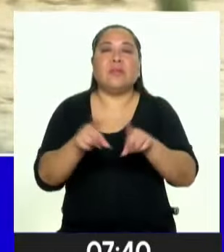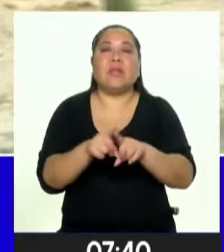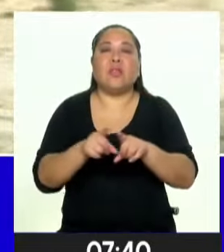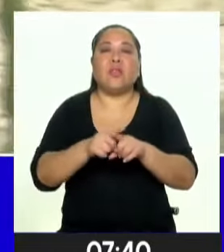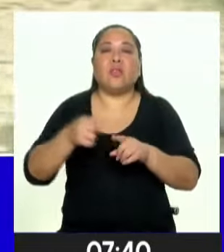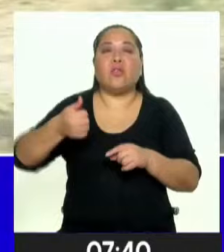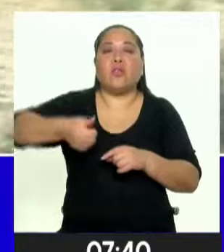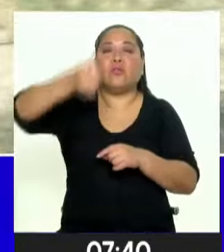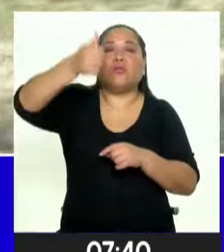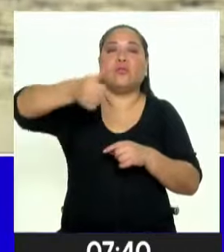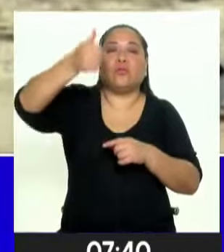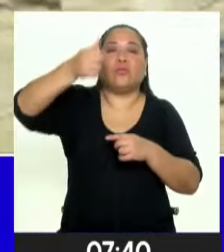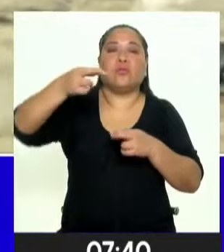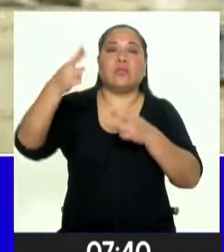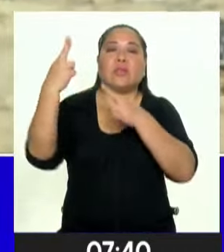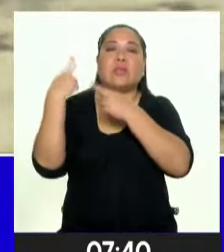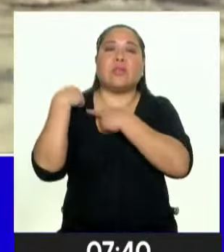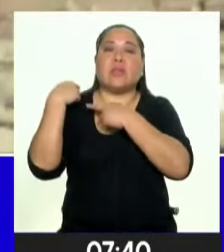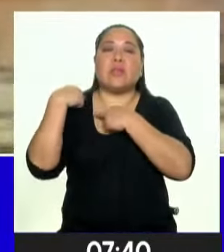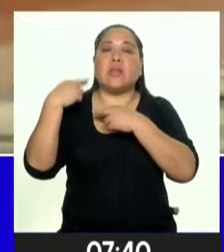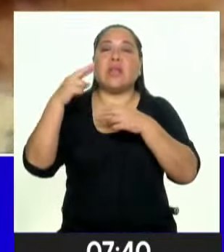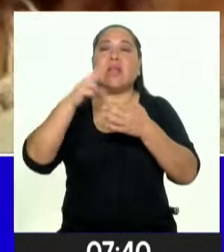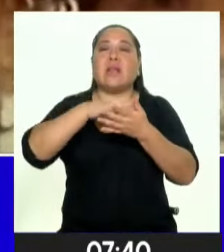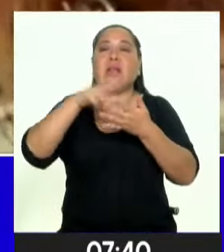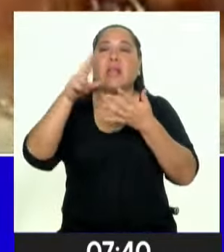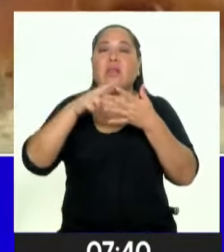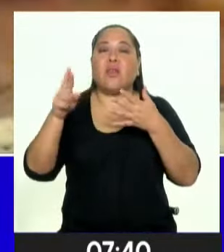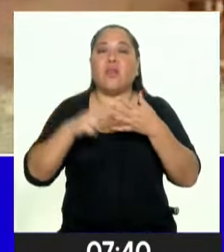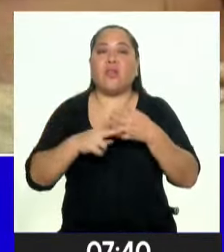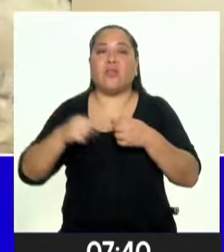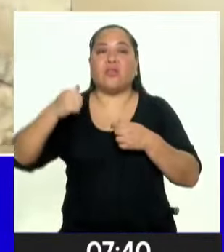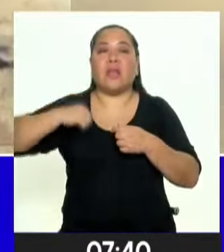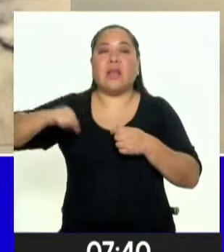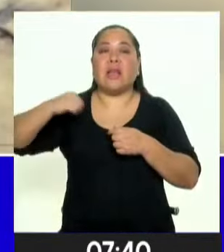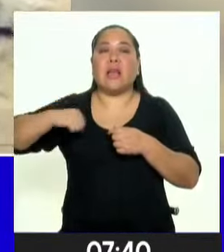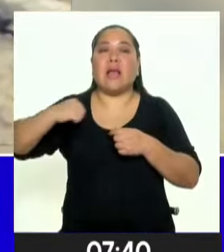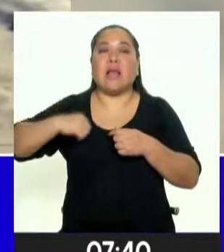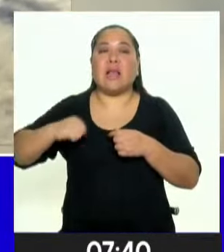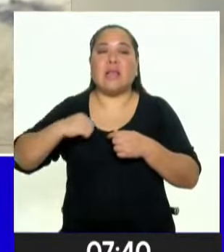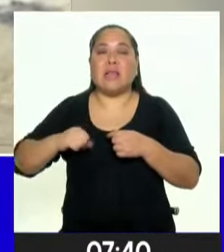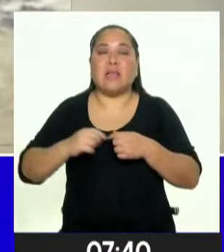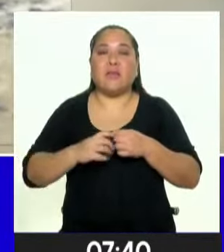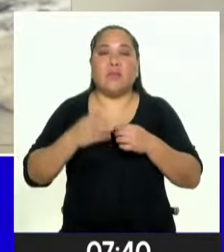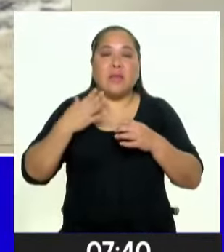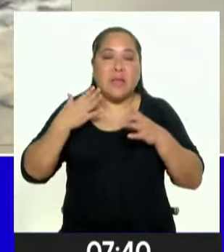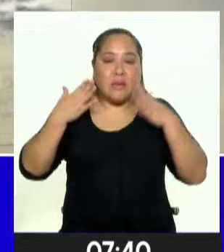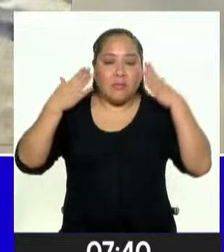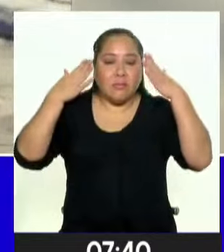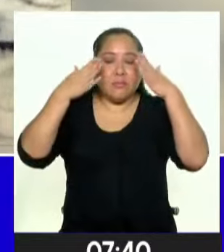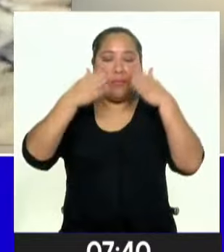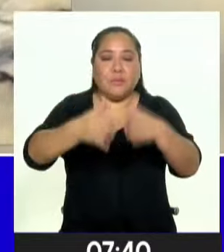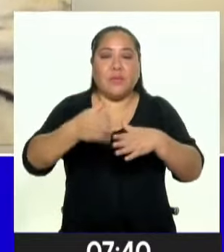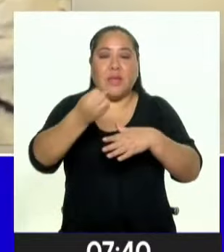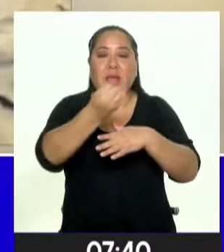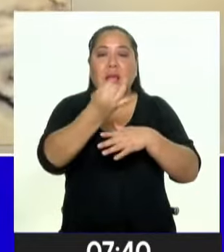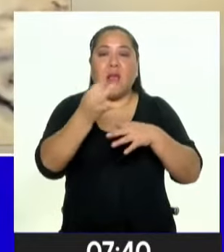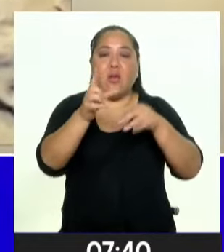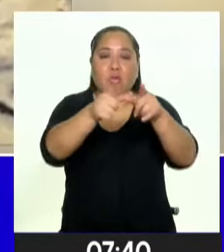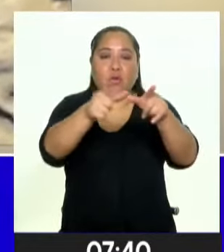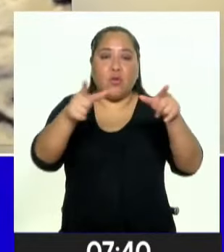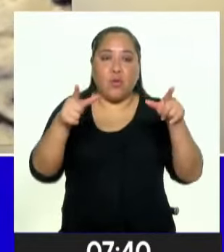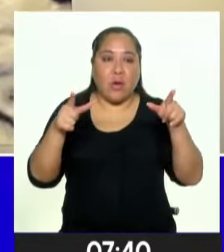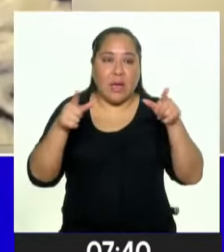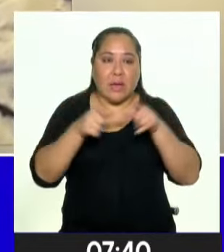regionales y los los alcaldes provinciales y distritales van a intervenir en alguna zona ya identificadas